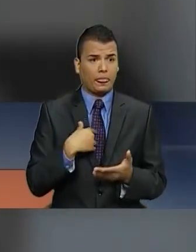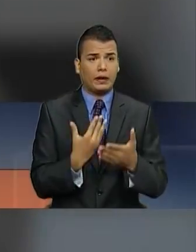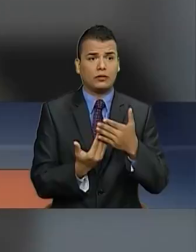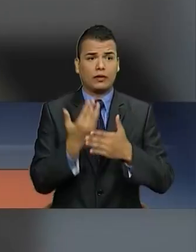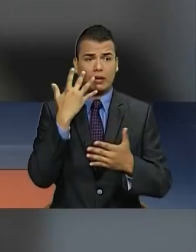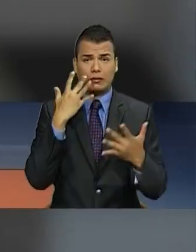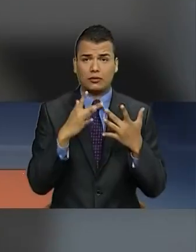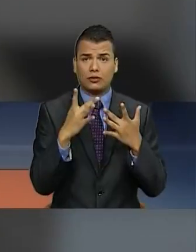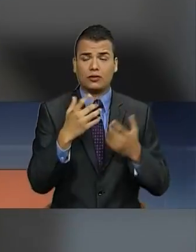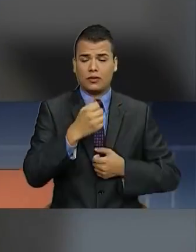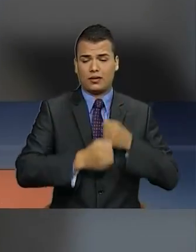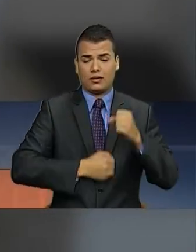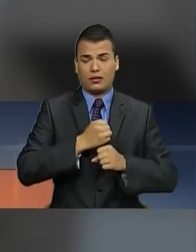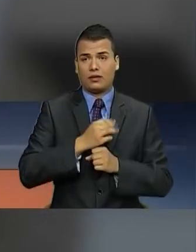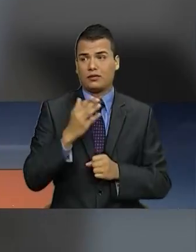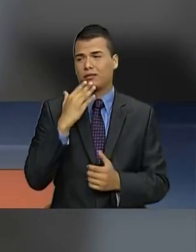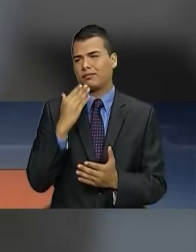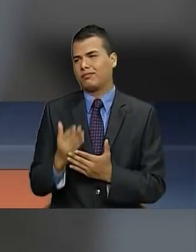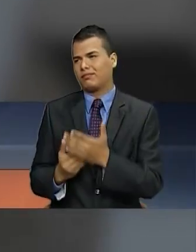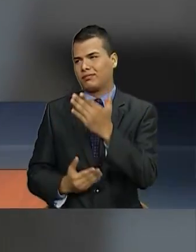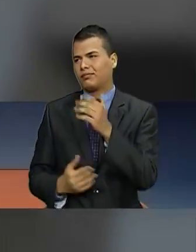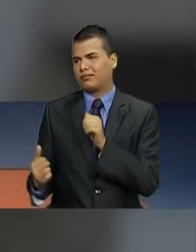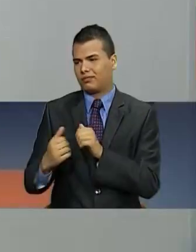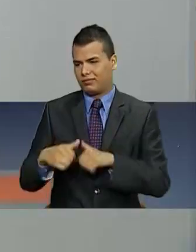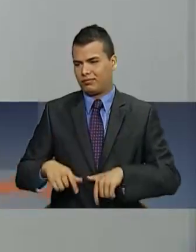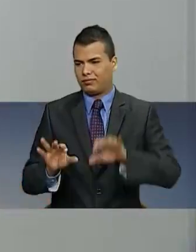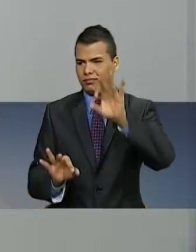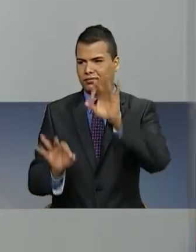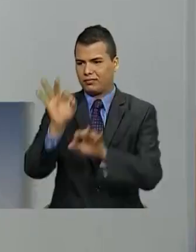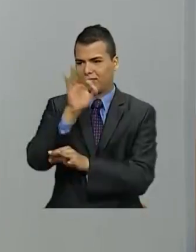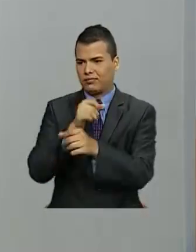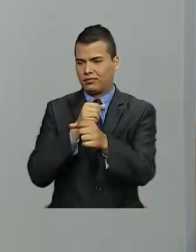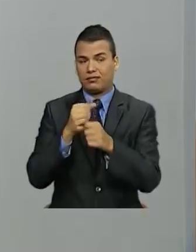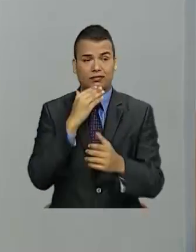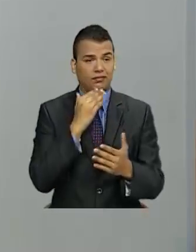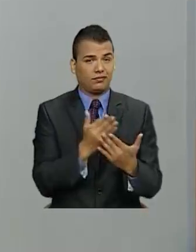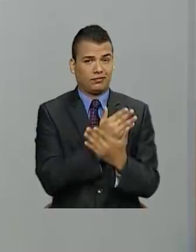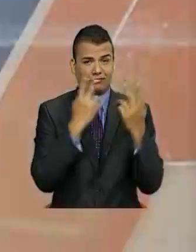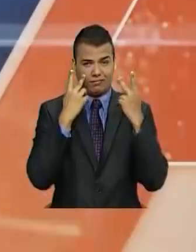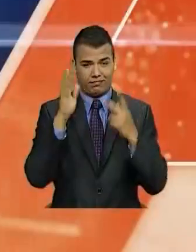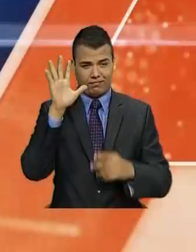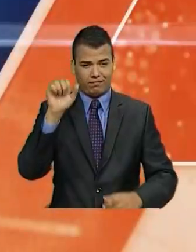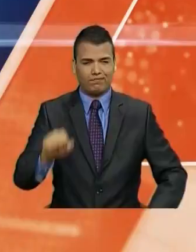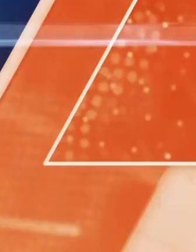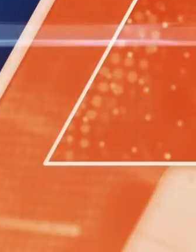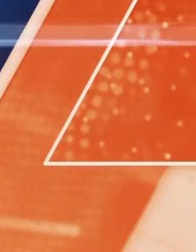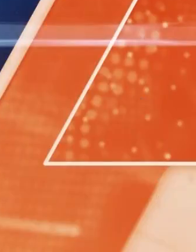adaptadas para su edad. Muchísimas gracias por estar aquí en Telepacífico Noticias. A ustedes, chao.